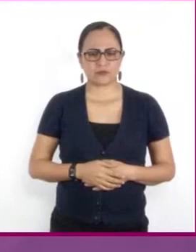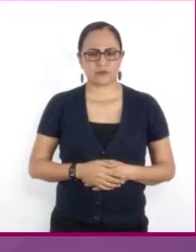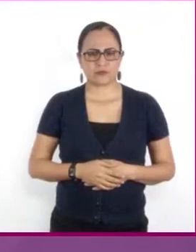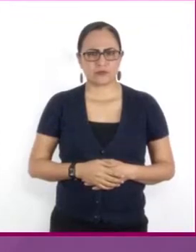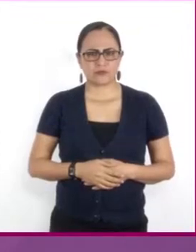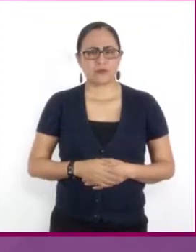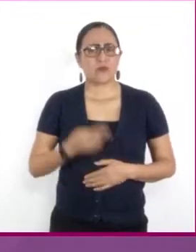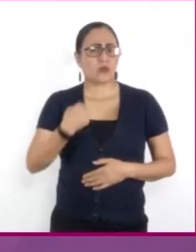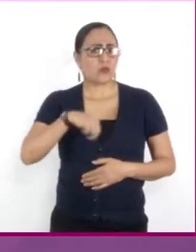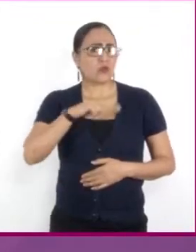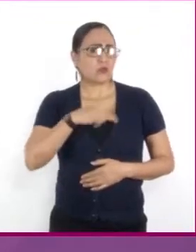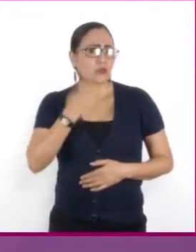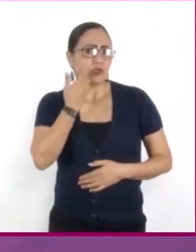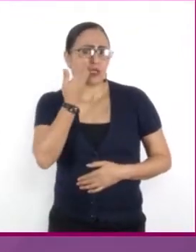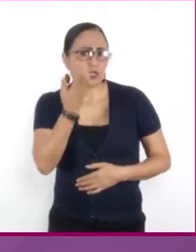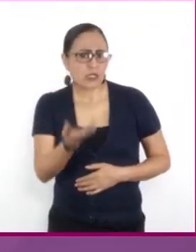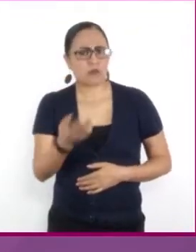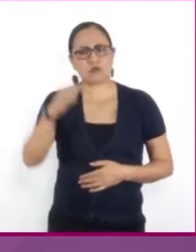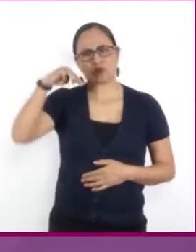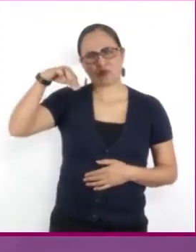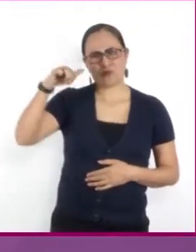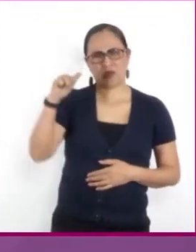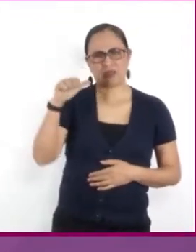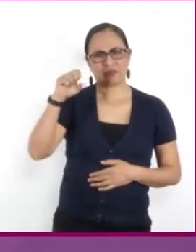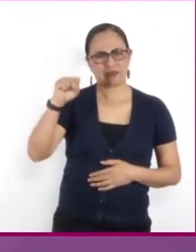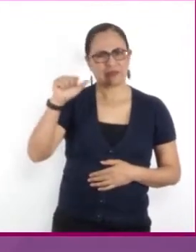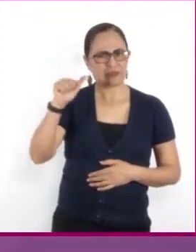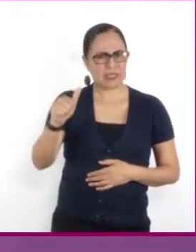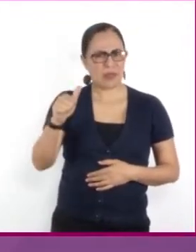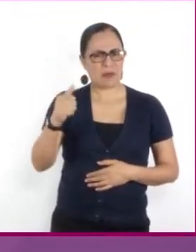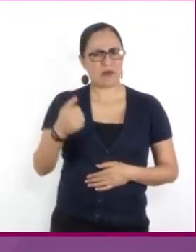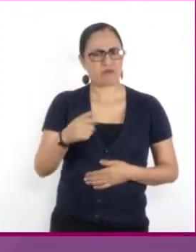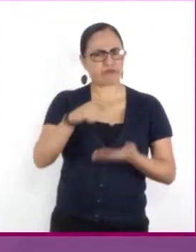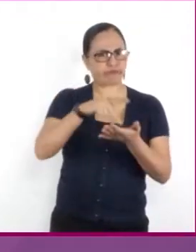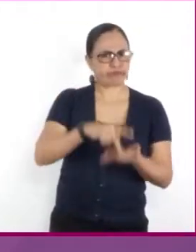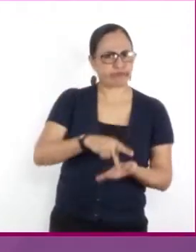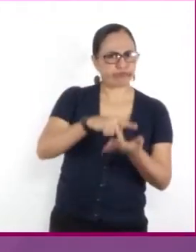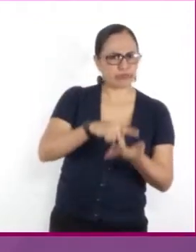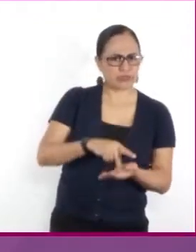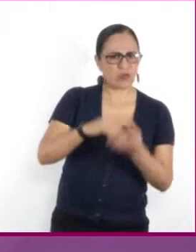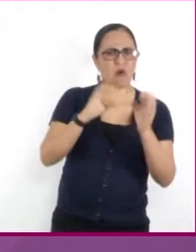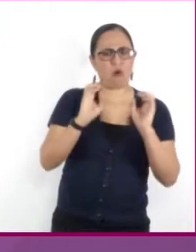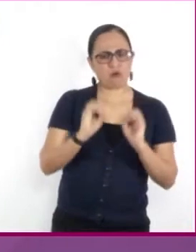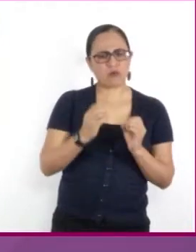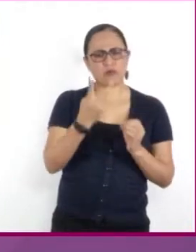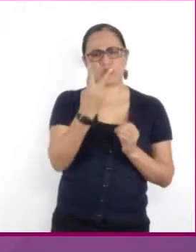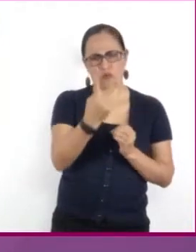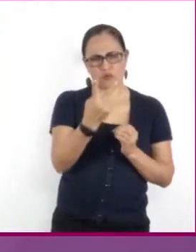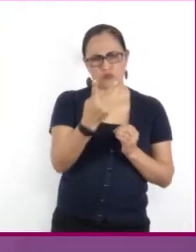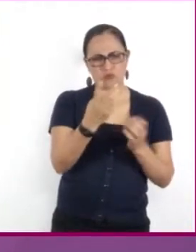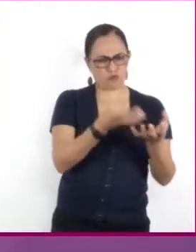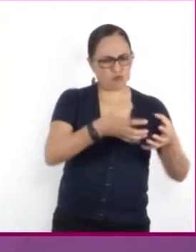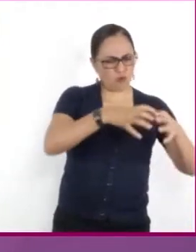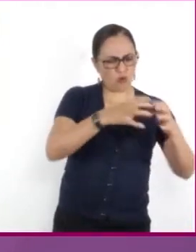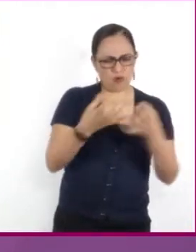Si queremos medir la masa de distintos materiales, por ejemplo, 2 bolas de distinto material